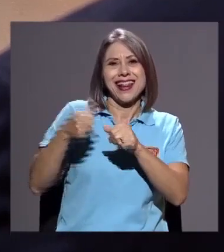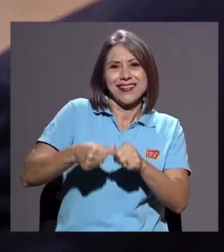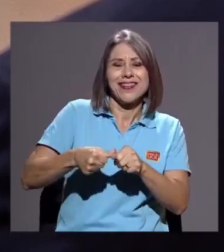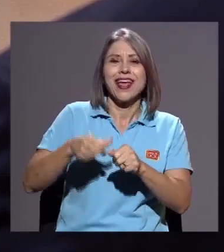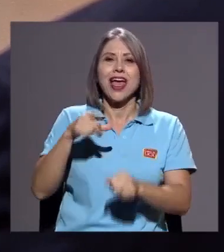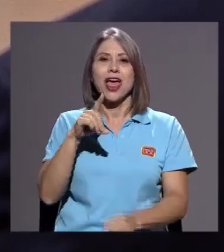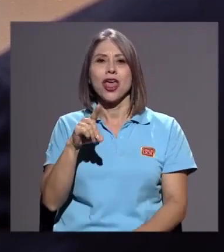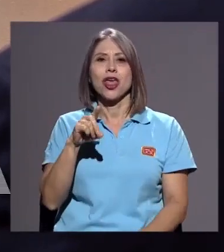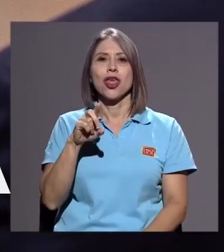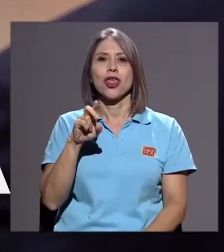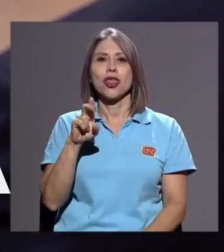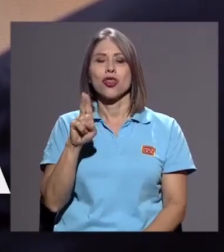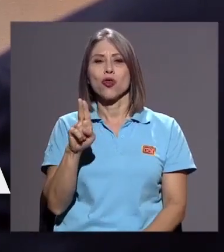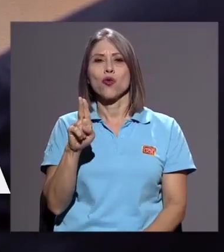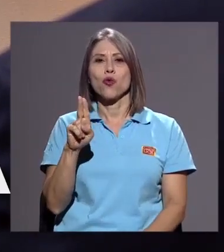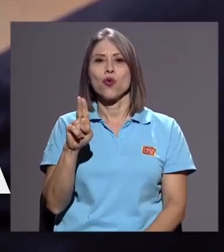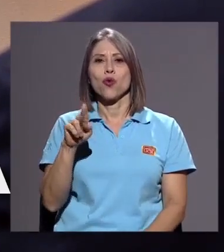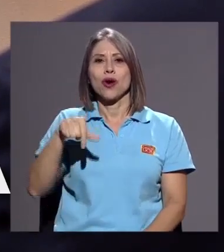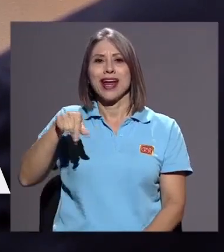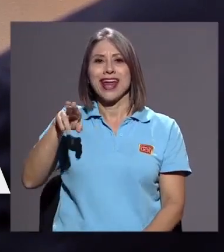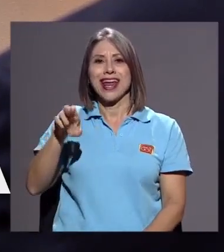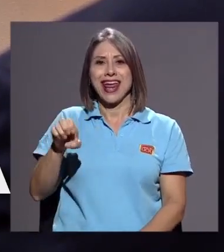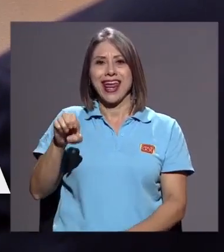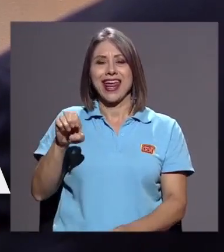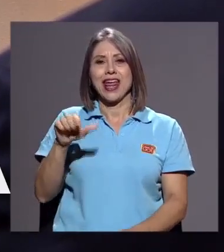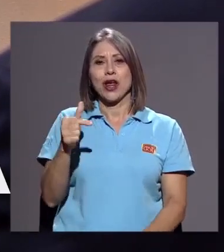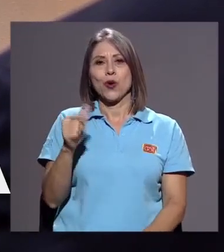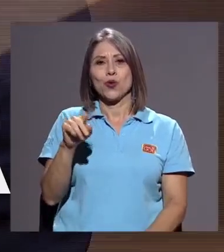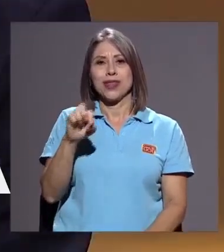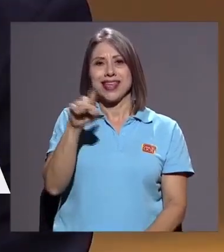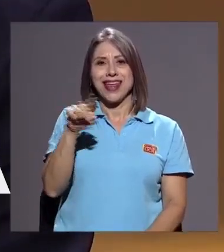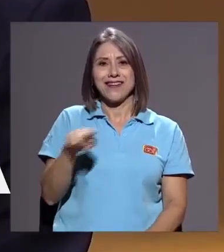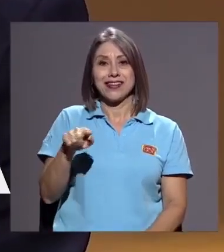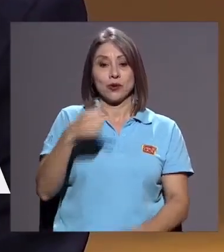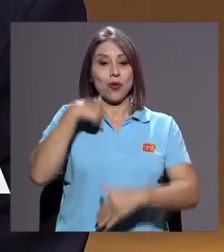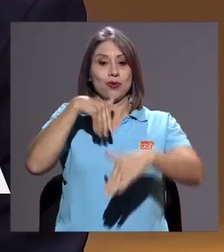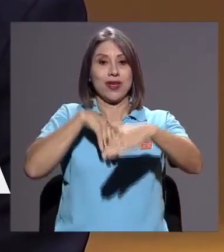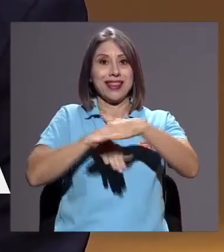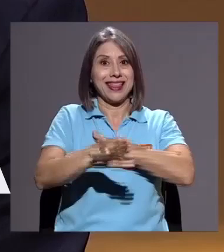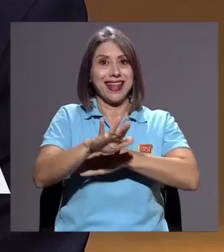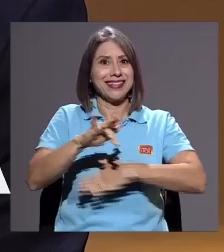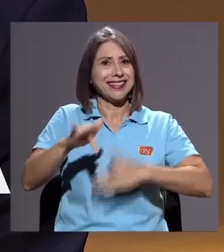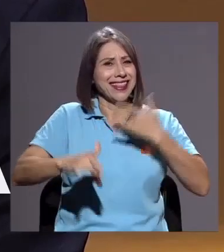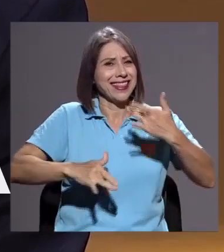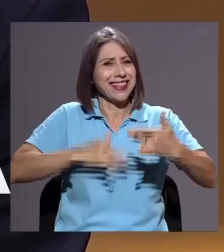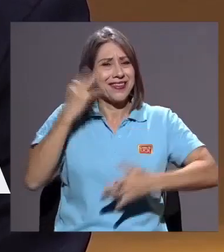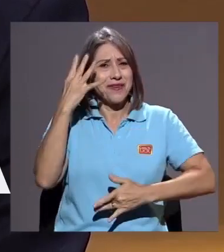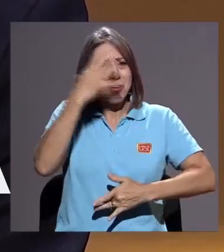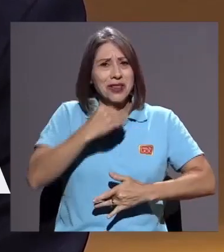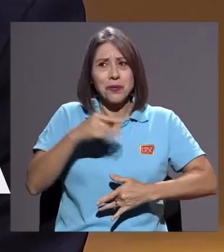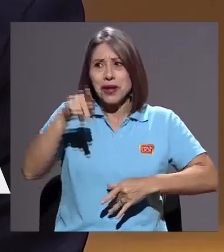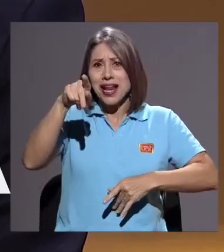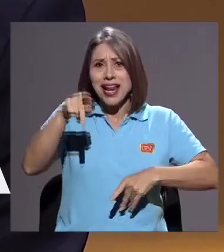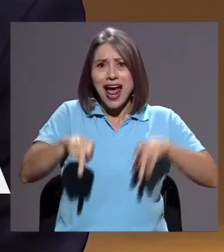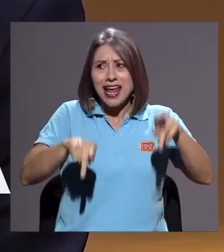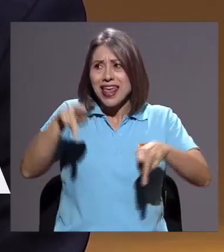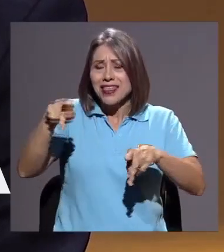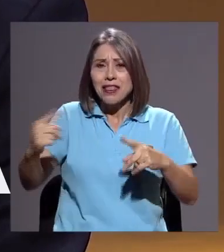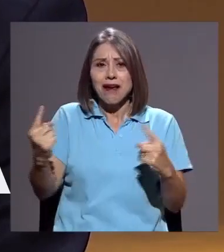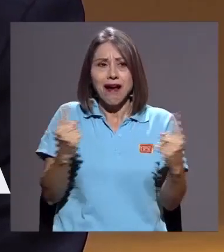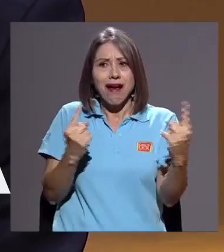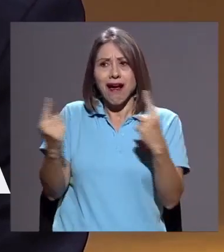El Duque Gutiérrez, una de las cosas bonitas que yo sentí cuando entré es que la gente se me acercaba a decirme, mire, yo conocí a su